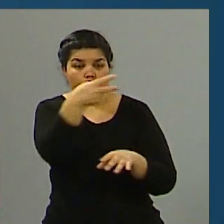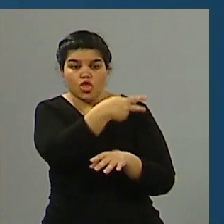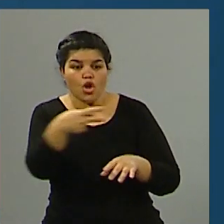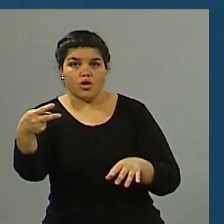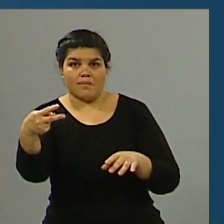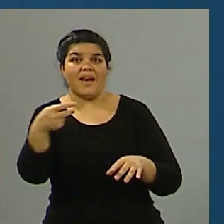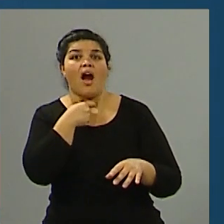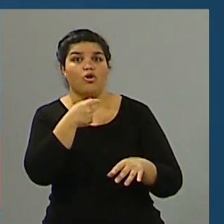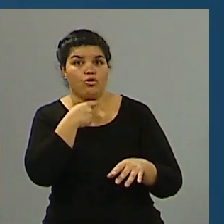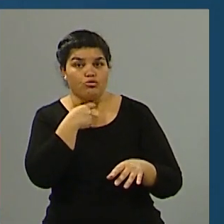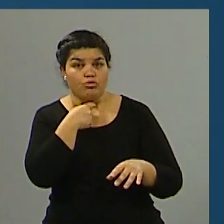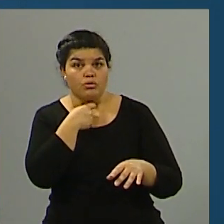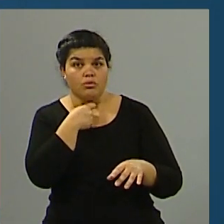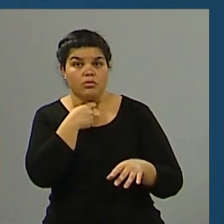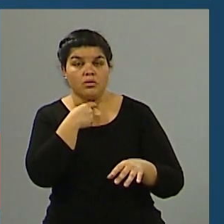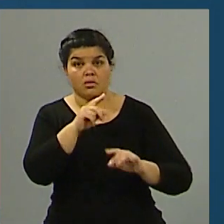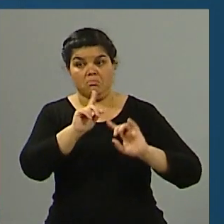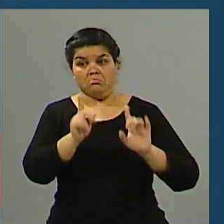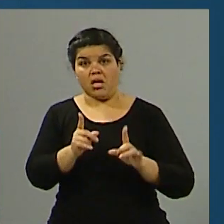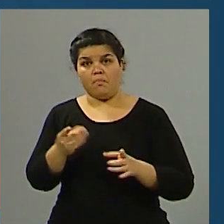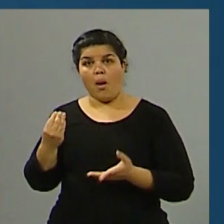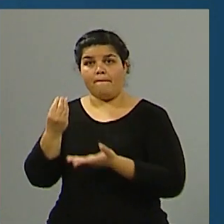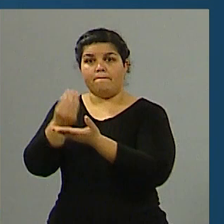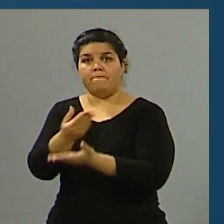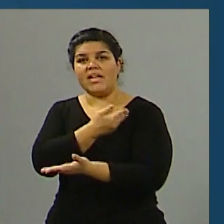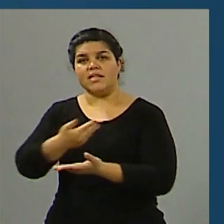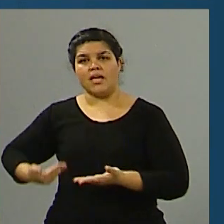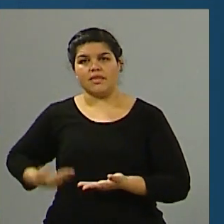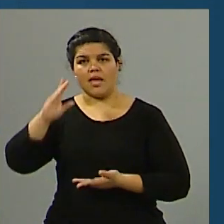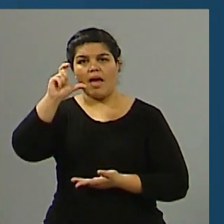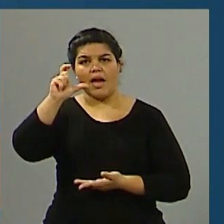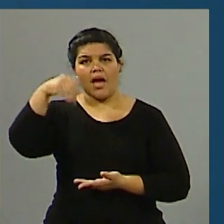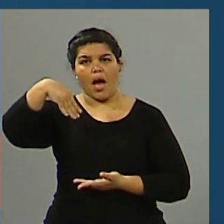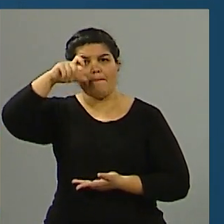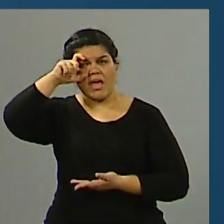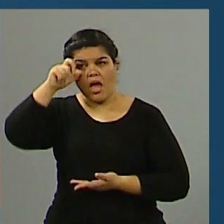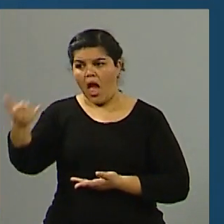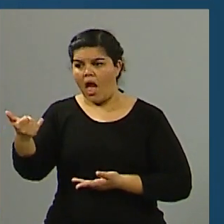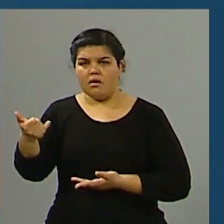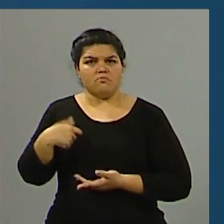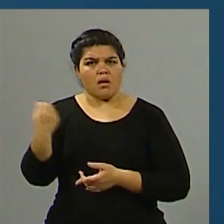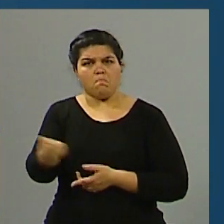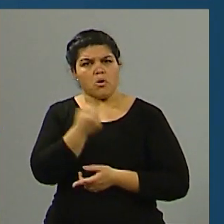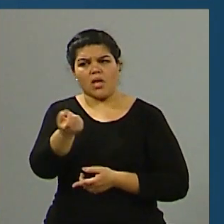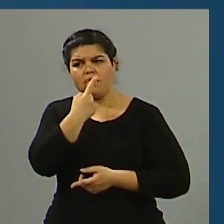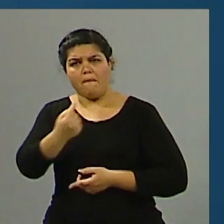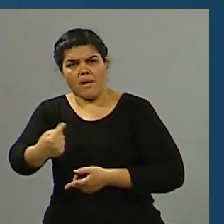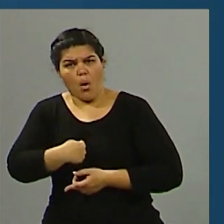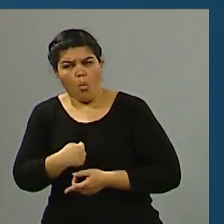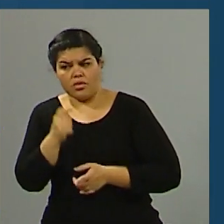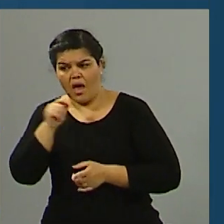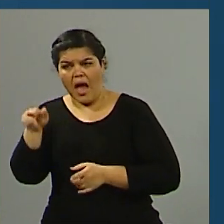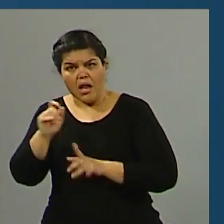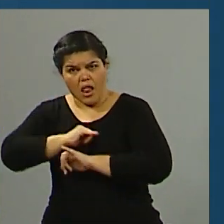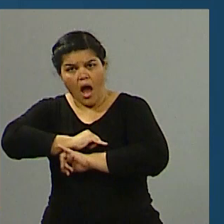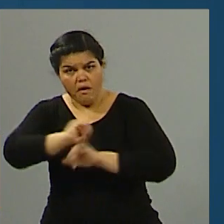CAME, tendrían que haber consultado para ver de qué forma se aplicaba. Porque la verdad que yo le puedo asegurar, Claudia, que este mes